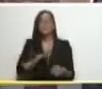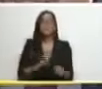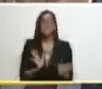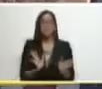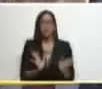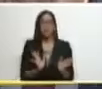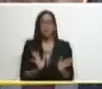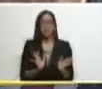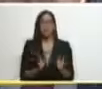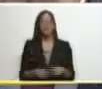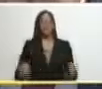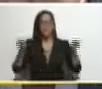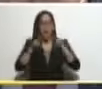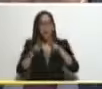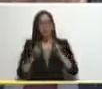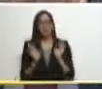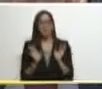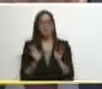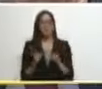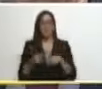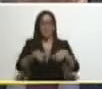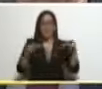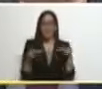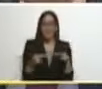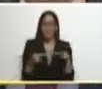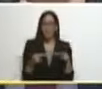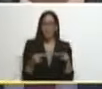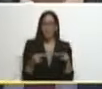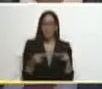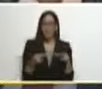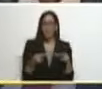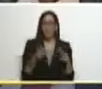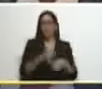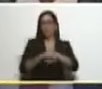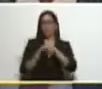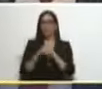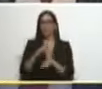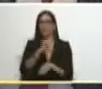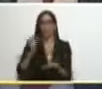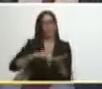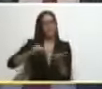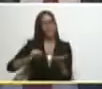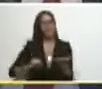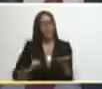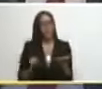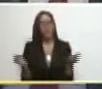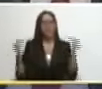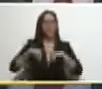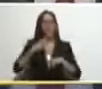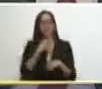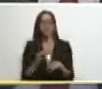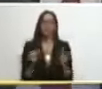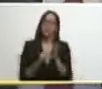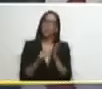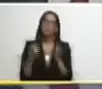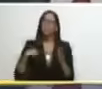vigente el laudo arbitral, el Imperio Británico no firma el Acuerdo de Ginebra, donde se tenía que debatir y establecer